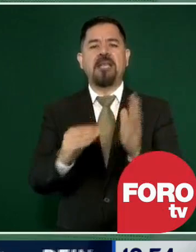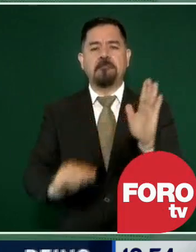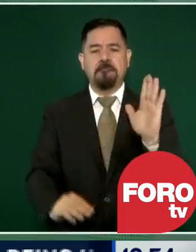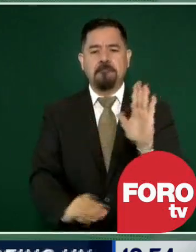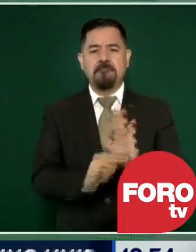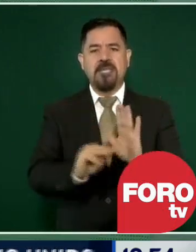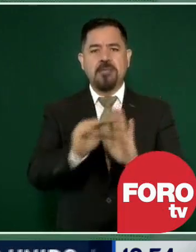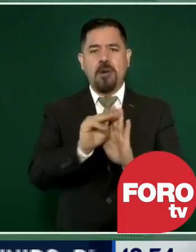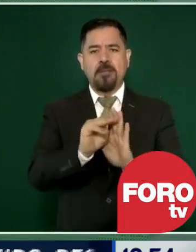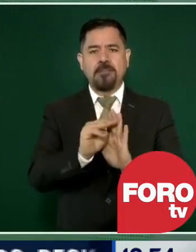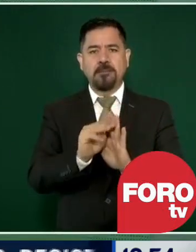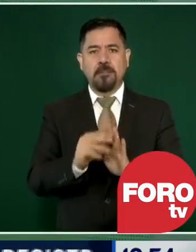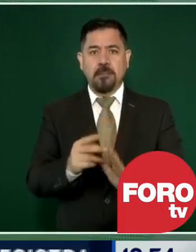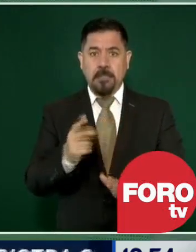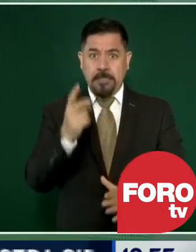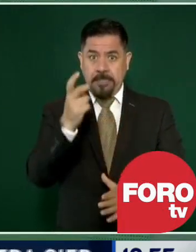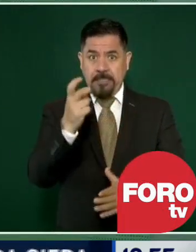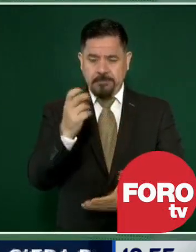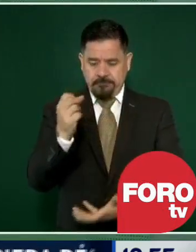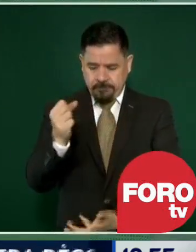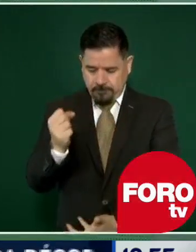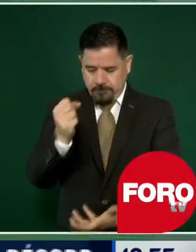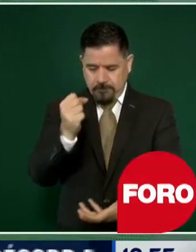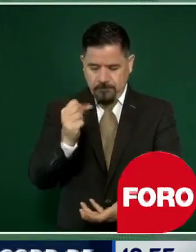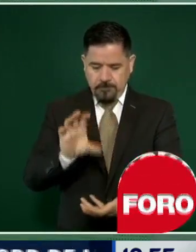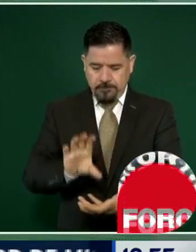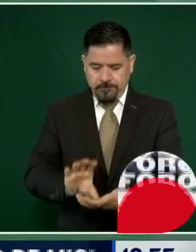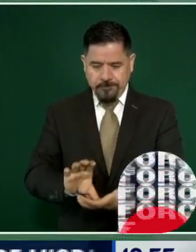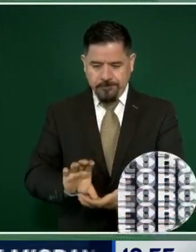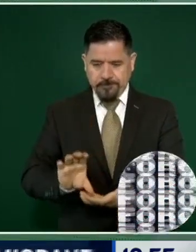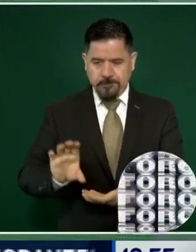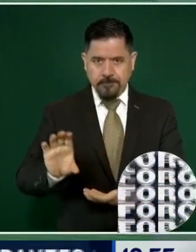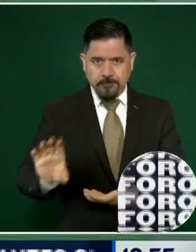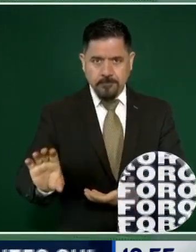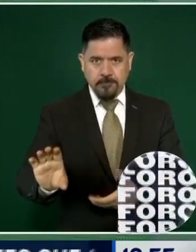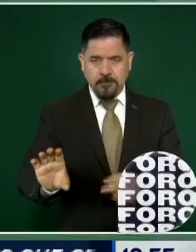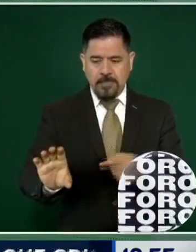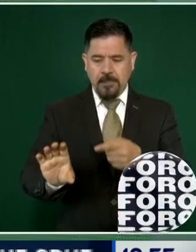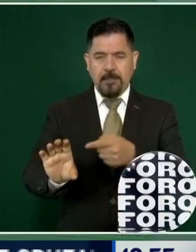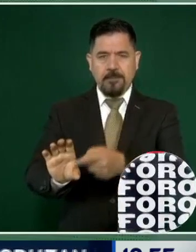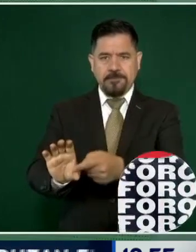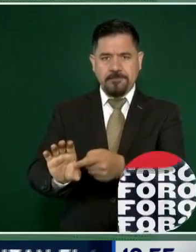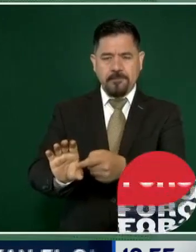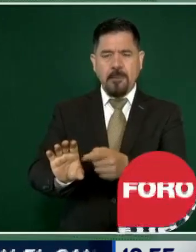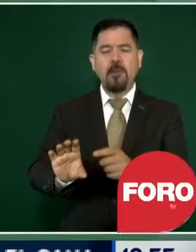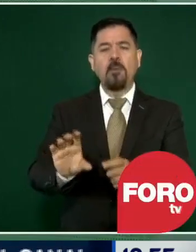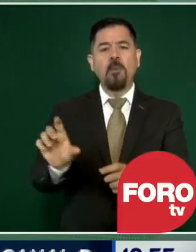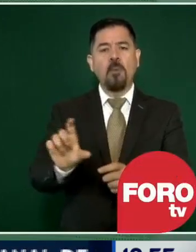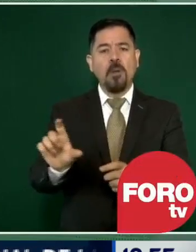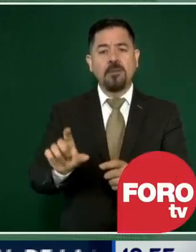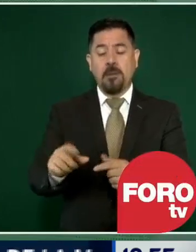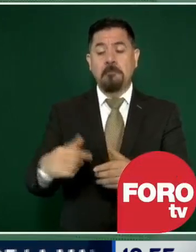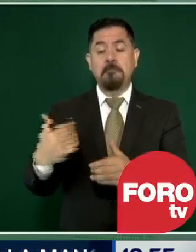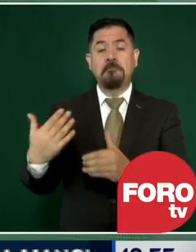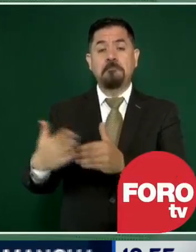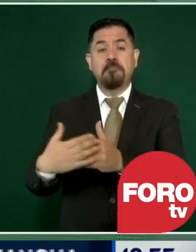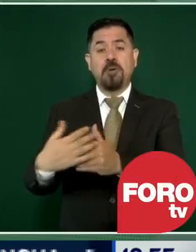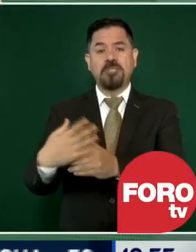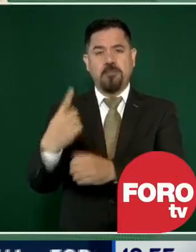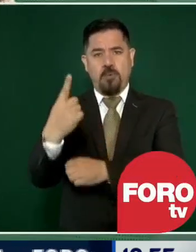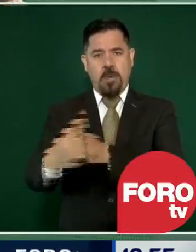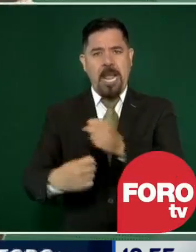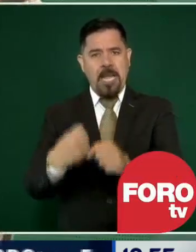Una parte de ese fideicomiso se va a ejercer a partir del año